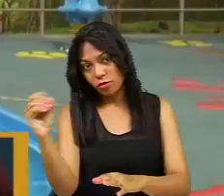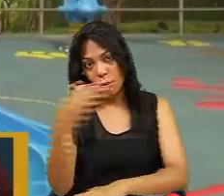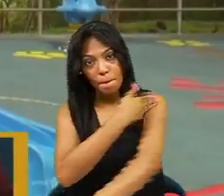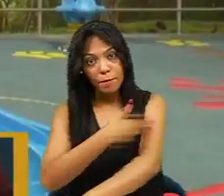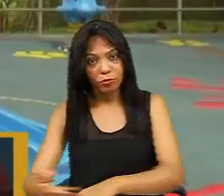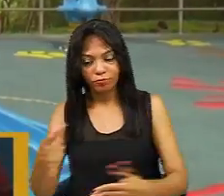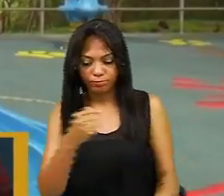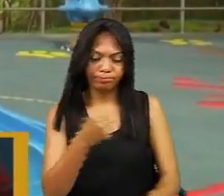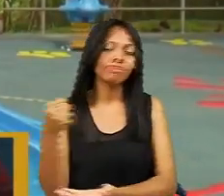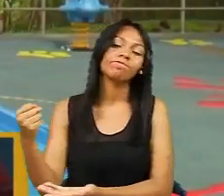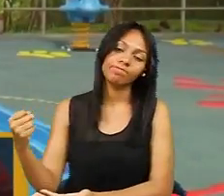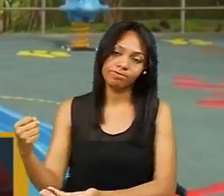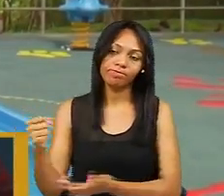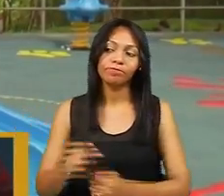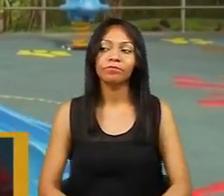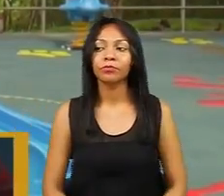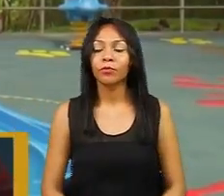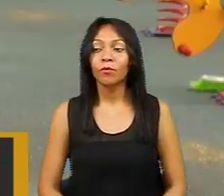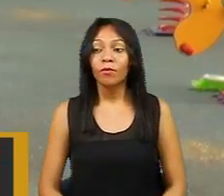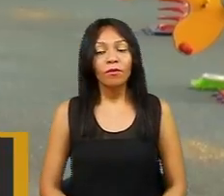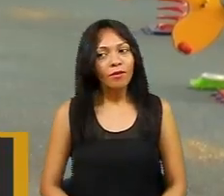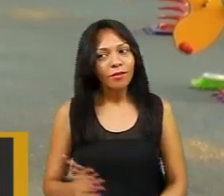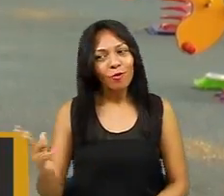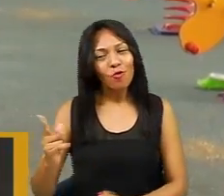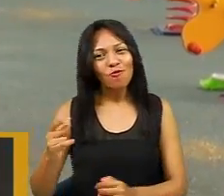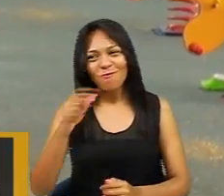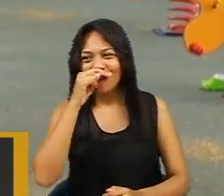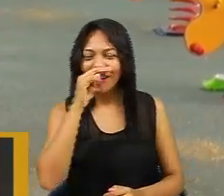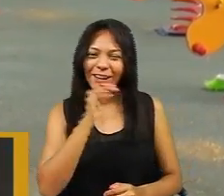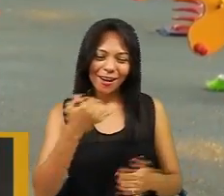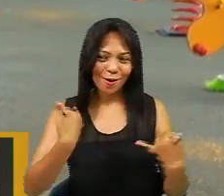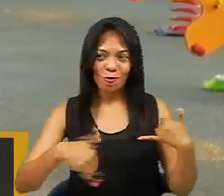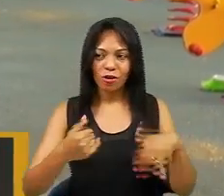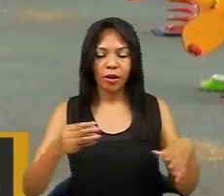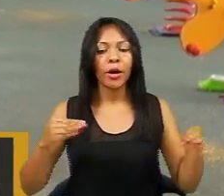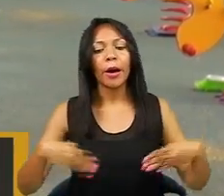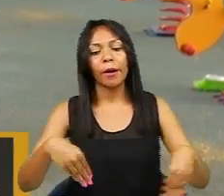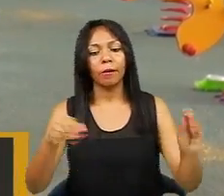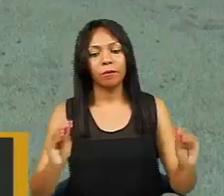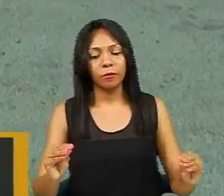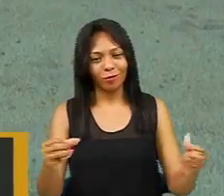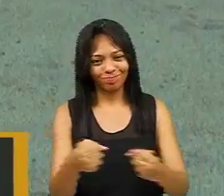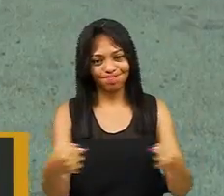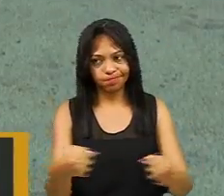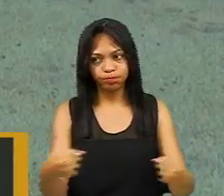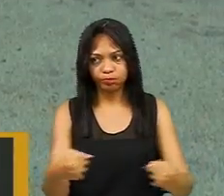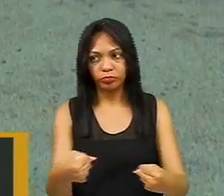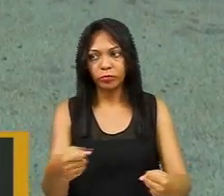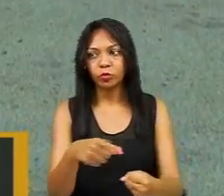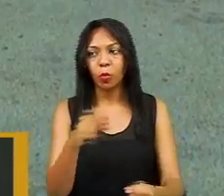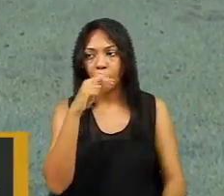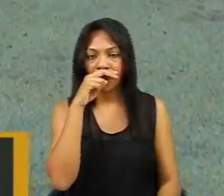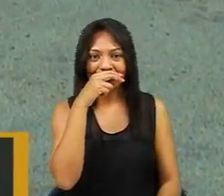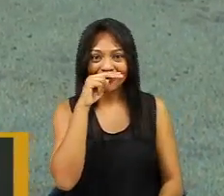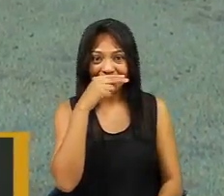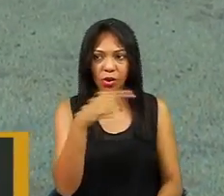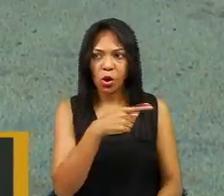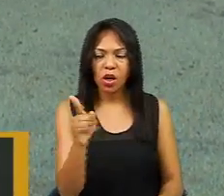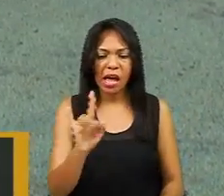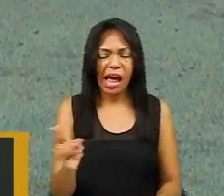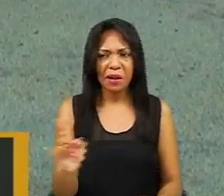municipal anterior. En el sector de los juegos infantiles fue instalado un tapete de caucho fundido con el propósito que los menores de edad no